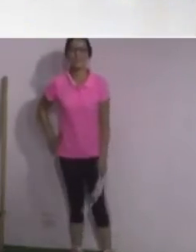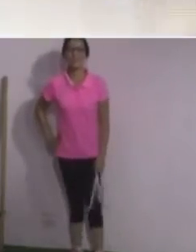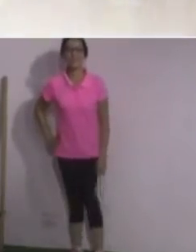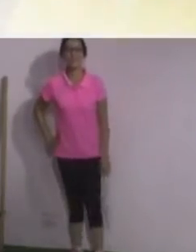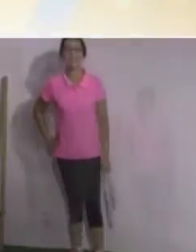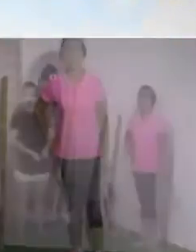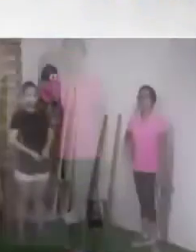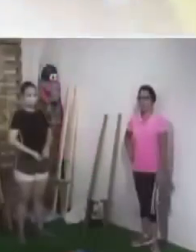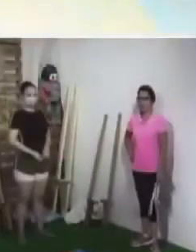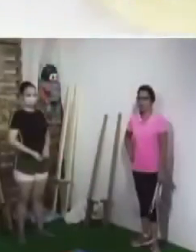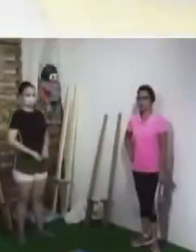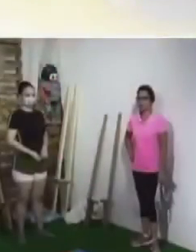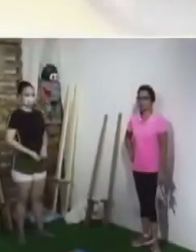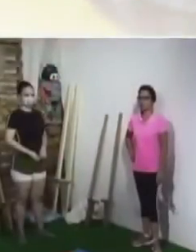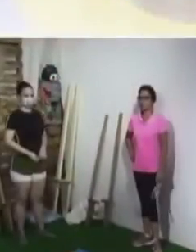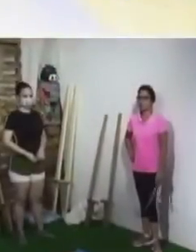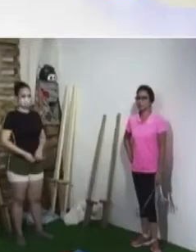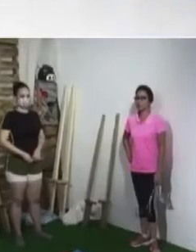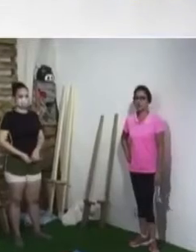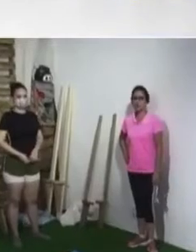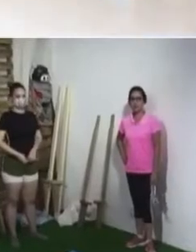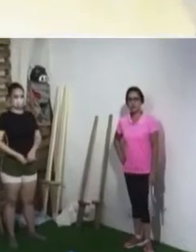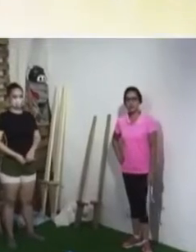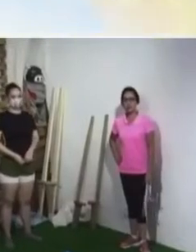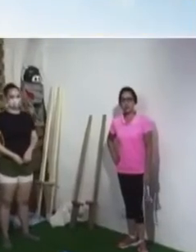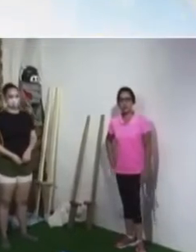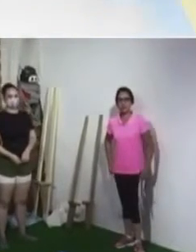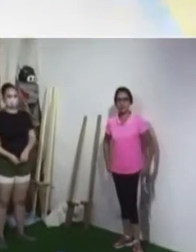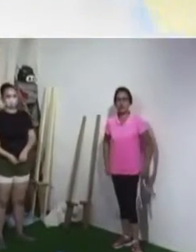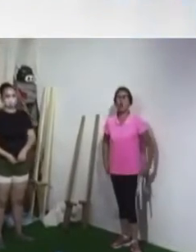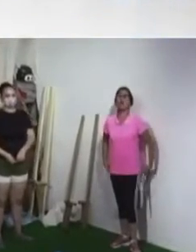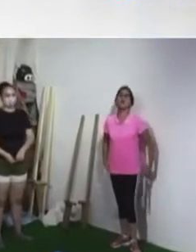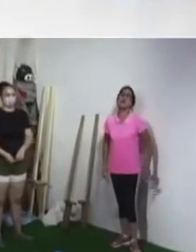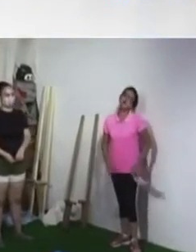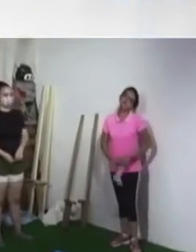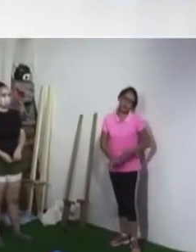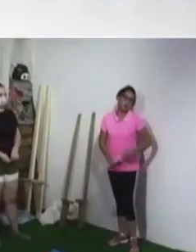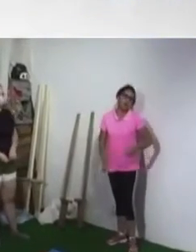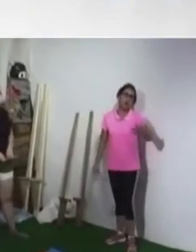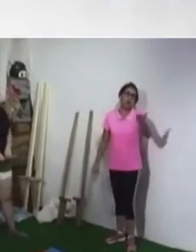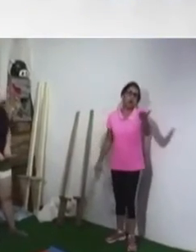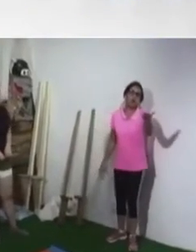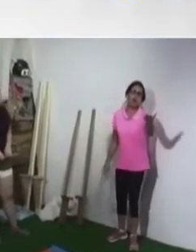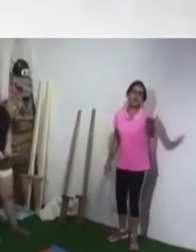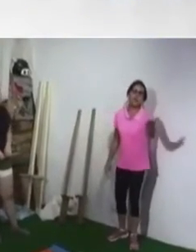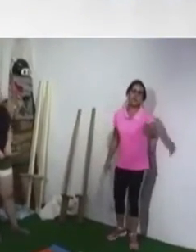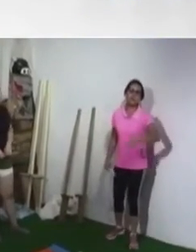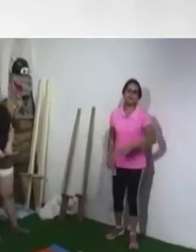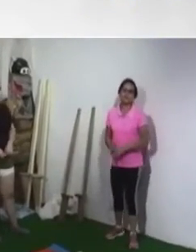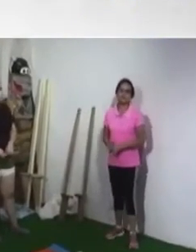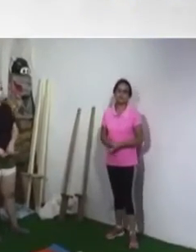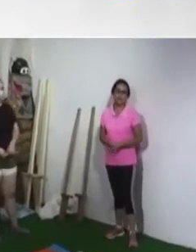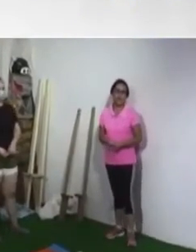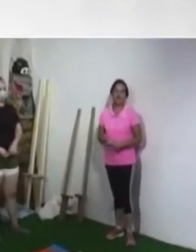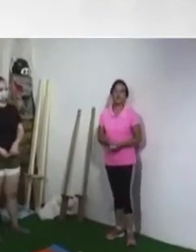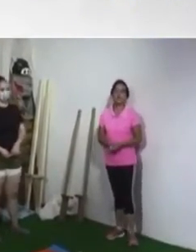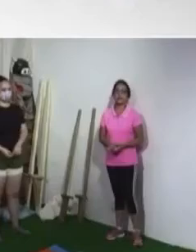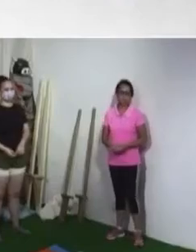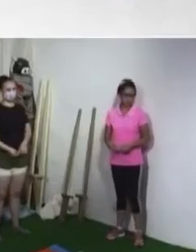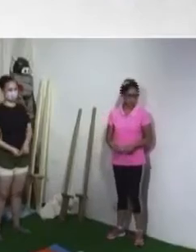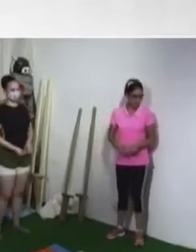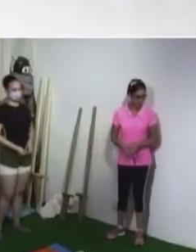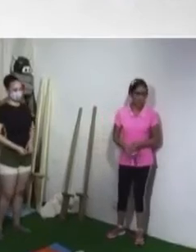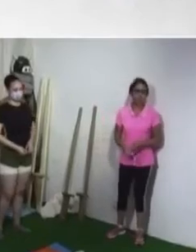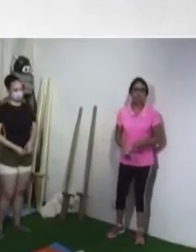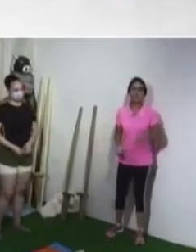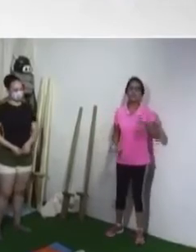cuadros y con una piedrita uno iba. Ese era días de la semana. Se jugaba días de la semana. De lunes a domingo se